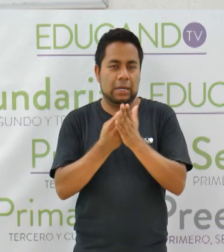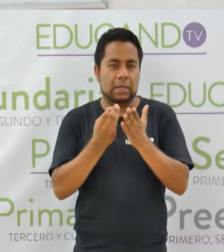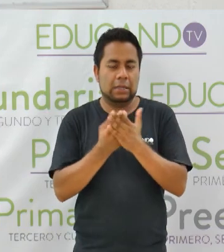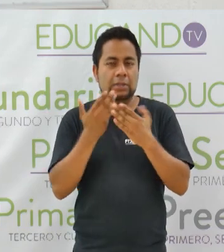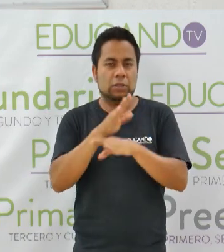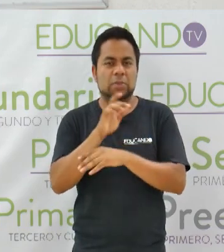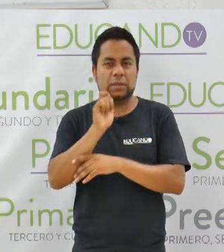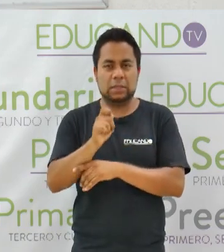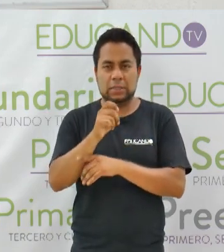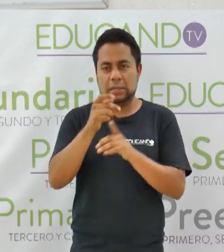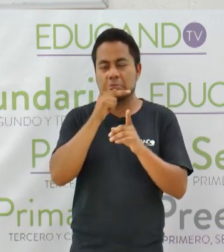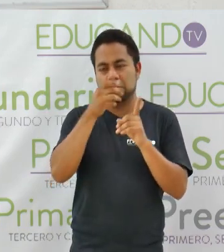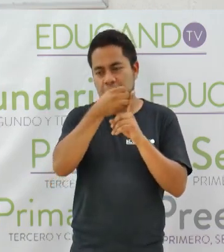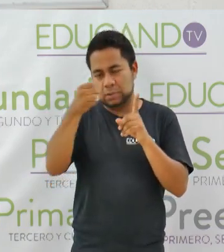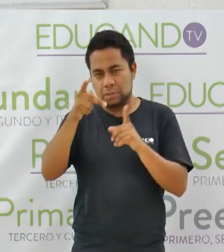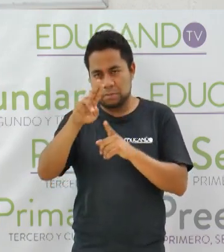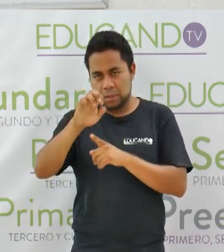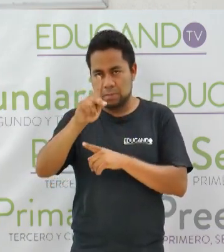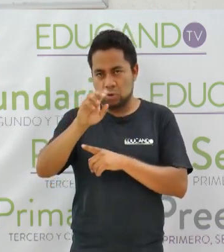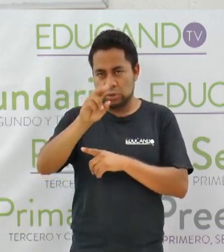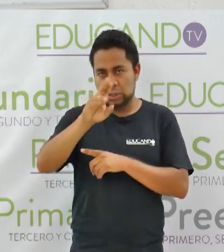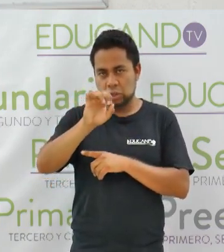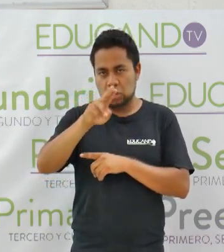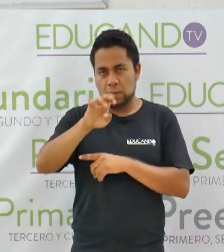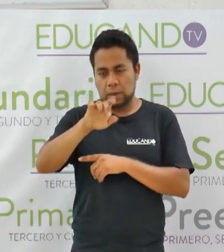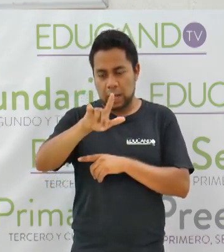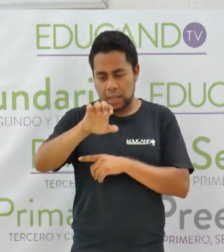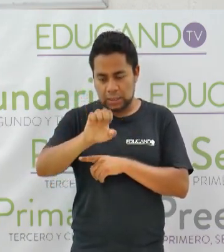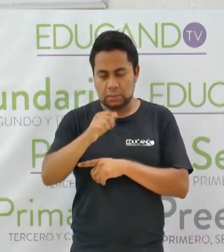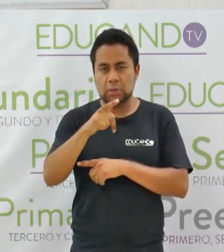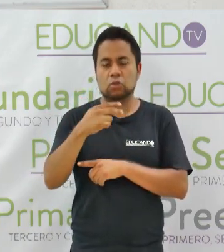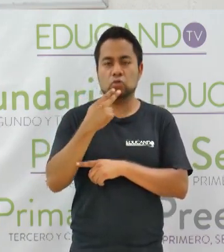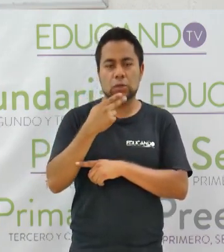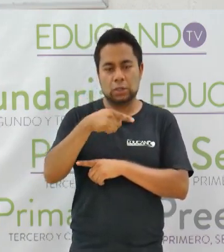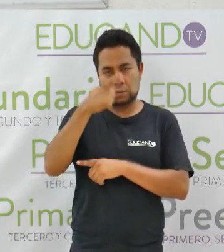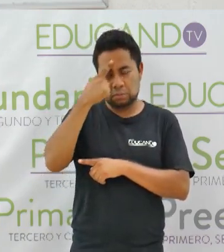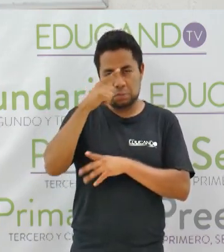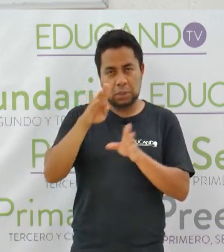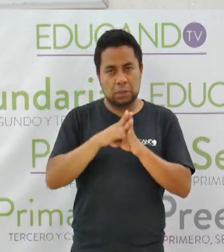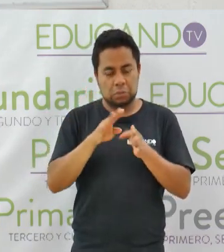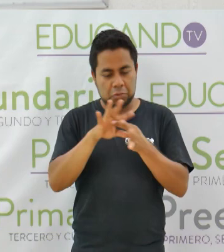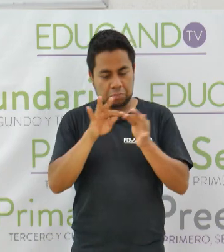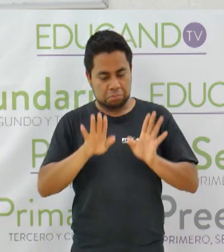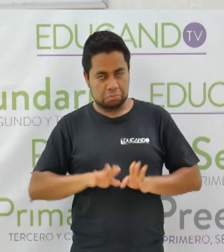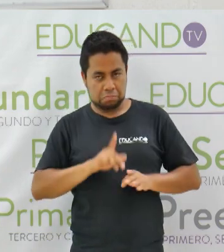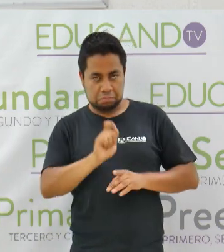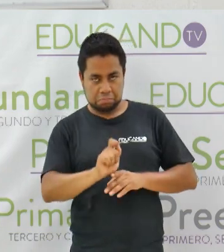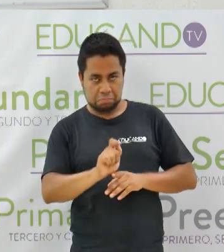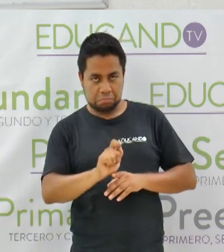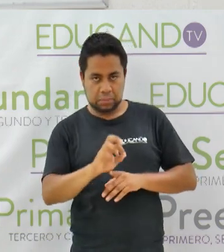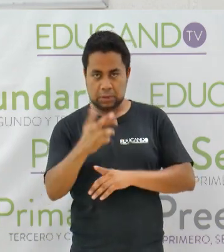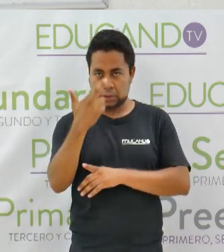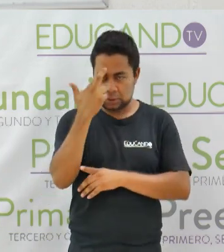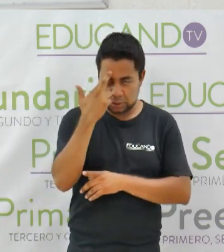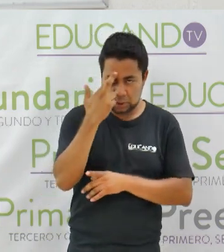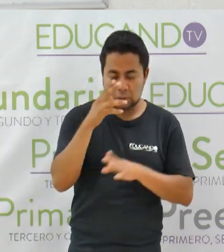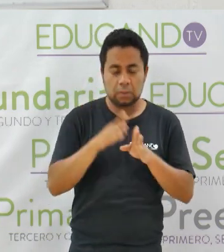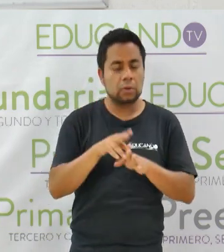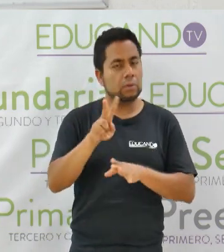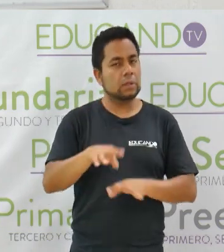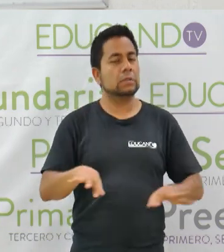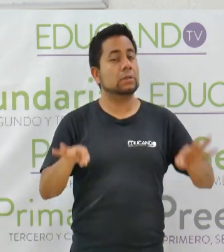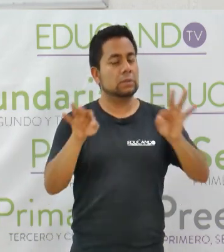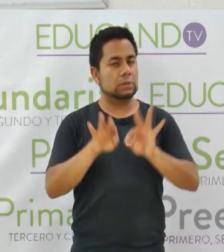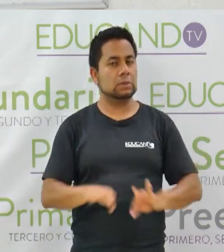comprensión de lo que son las frases preposicionales, pero utilizándolas ya para poder describir. Te recuerdo, es